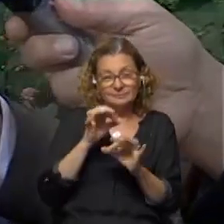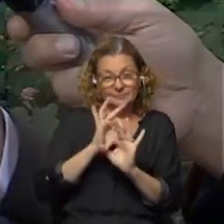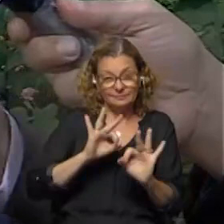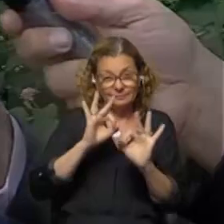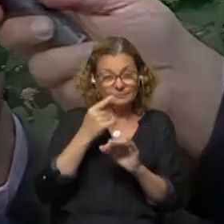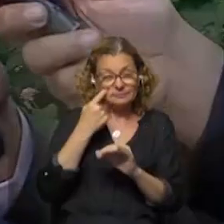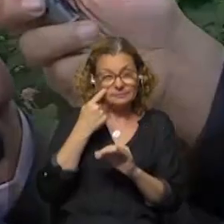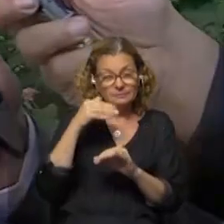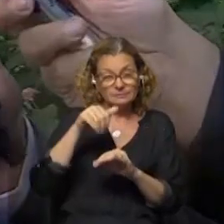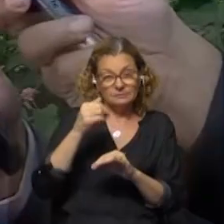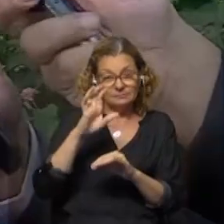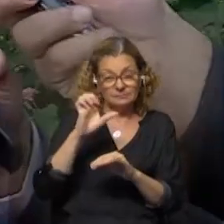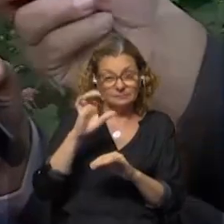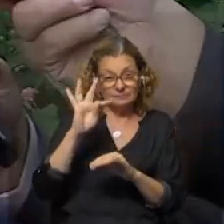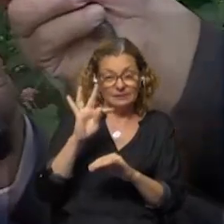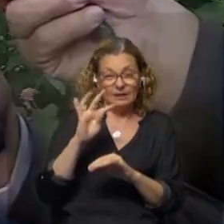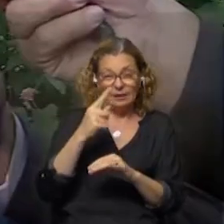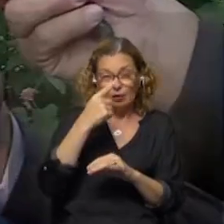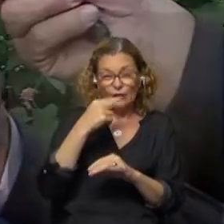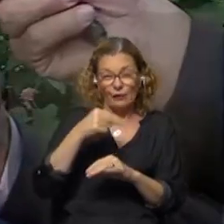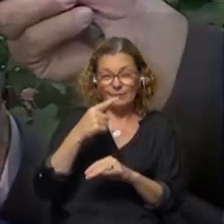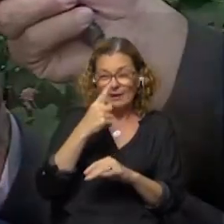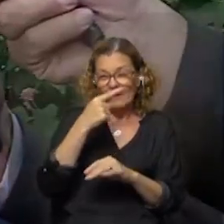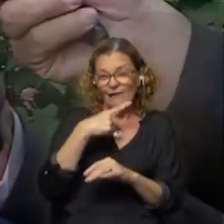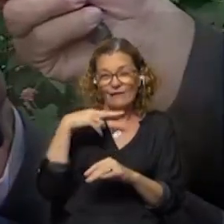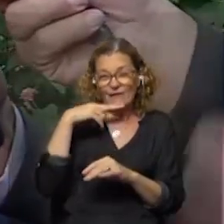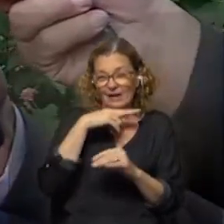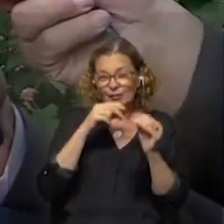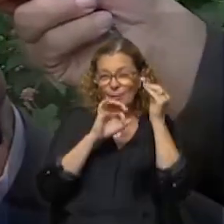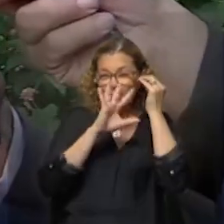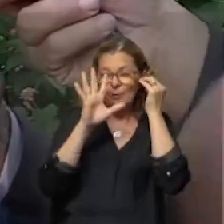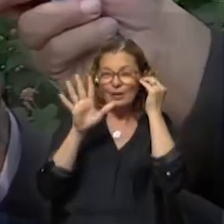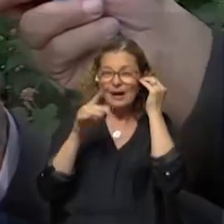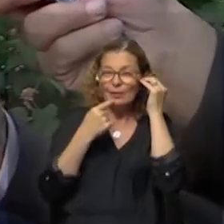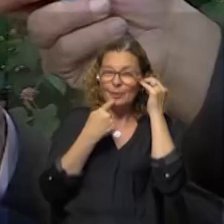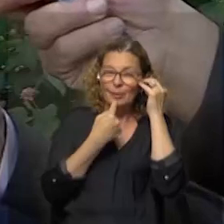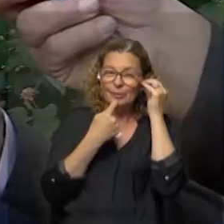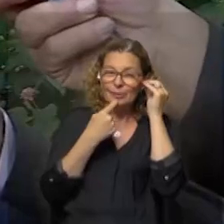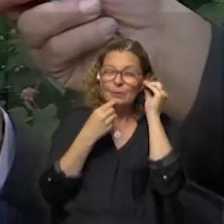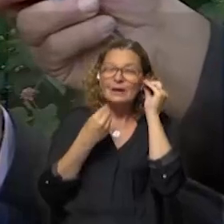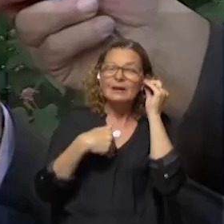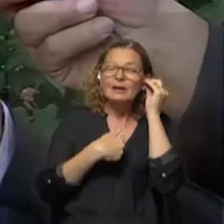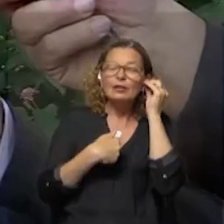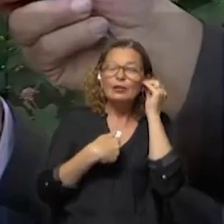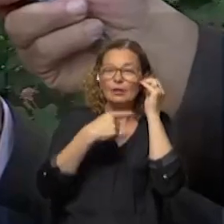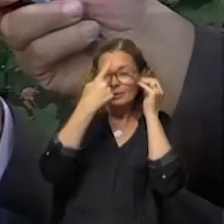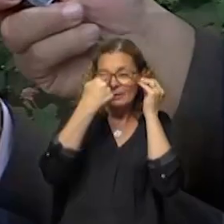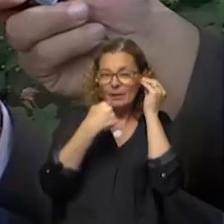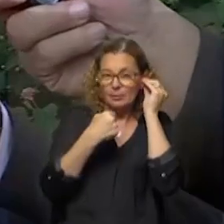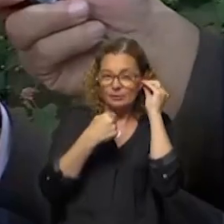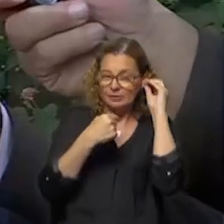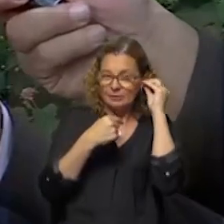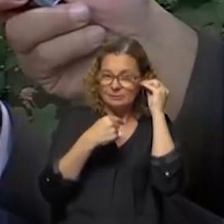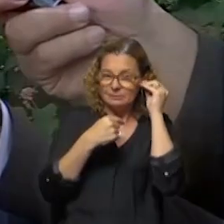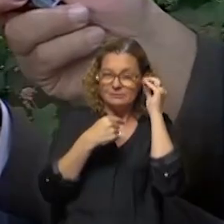conocía a marcete en noviembre también es falso también quedó claro algo que se había puesto en duda que era Cuál era el rol del pasaporte en la